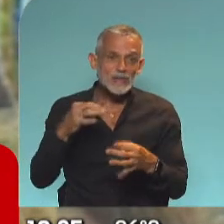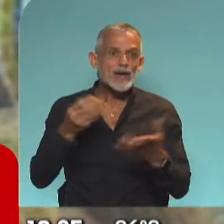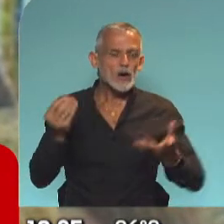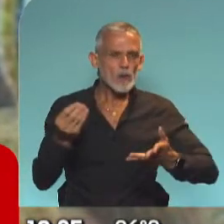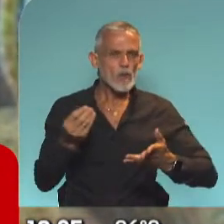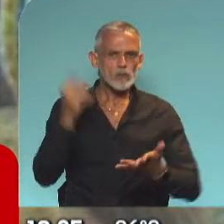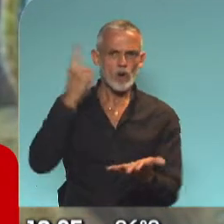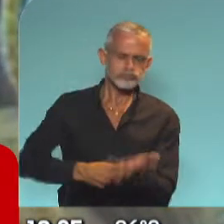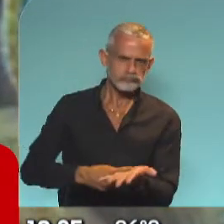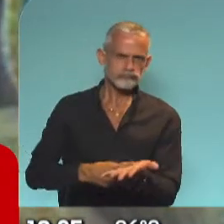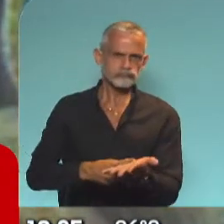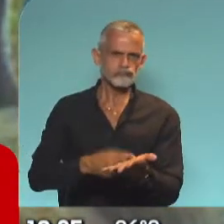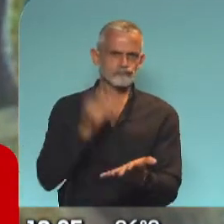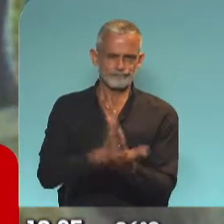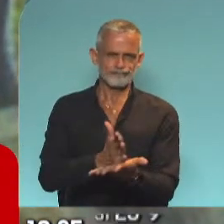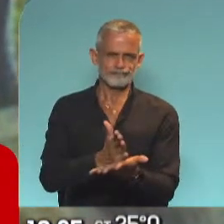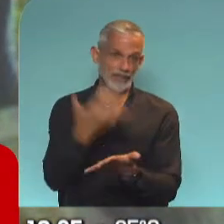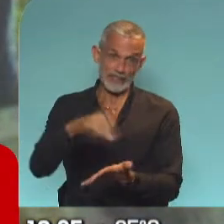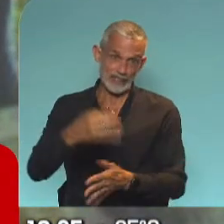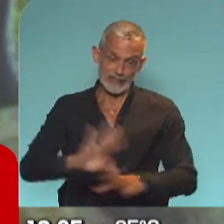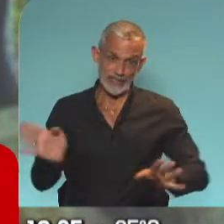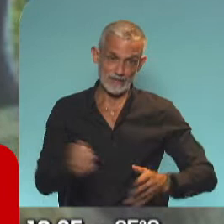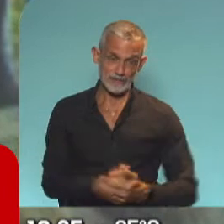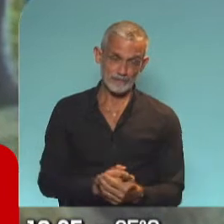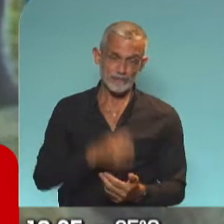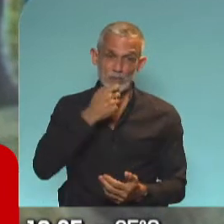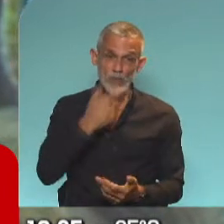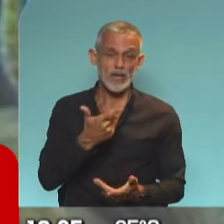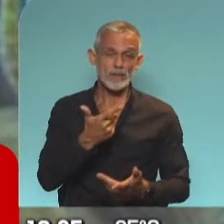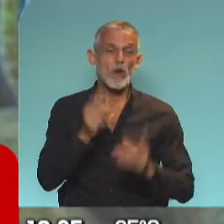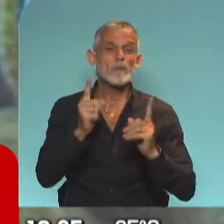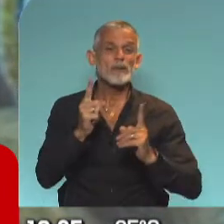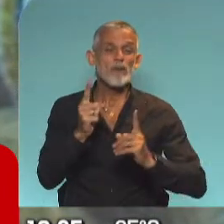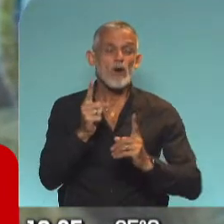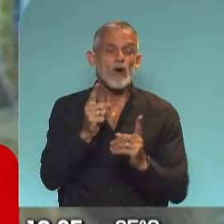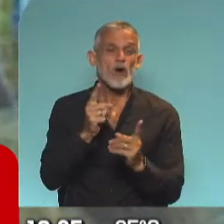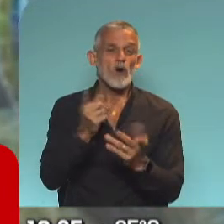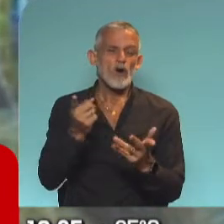por métodos mucho más estrictos, sí, como claro. Es esto de la